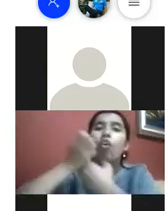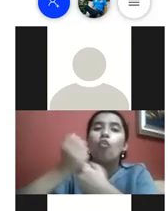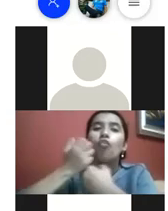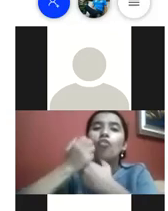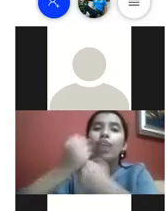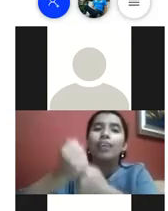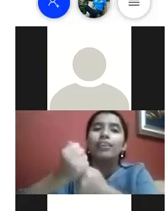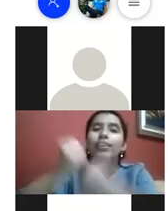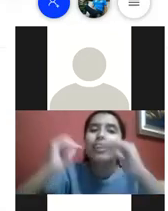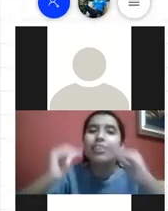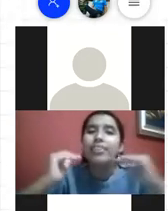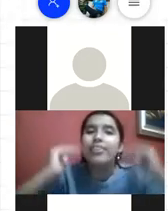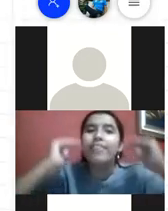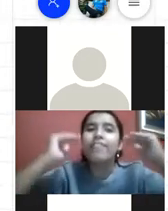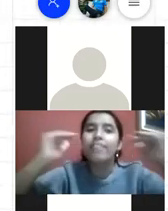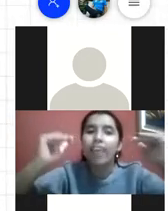Vamos a ver.